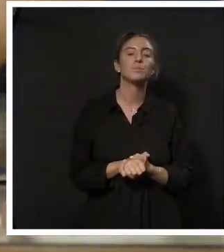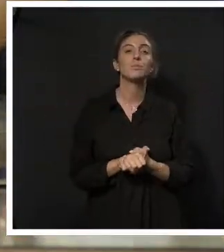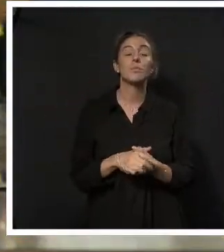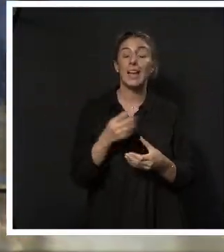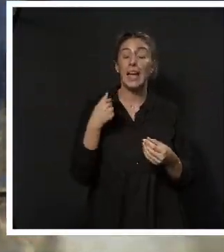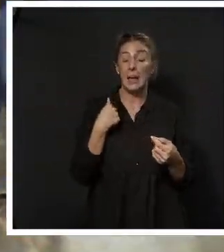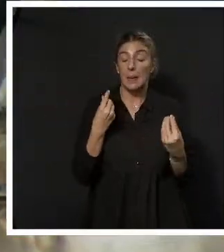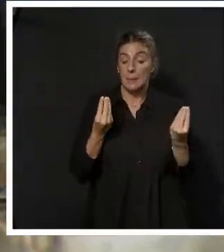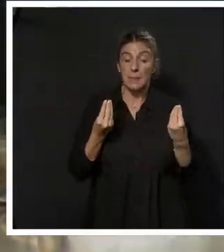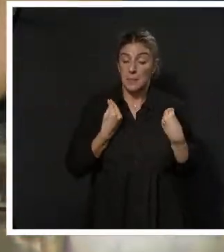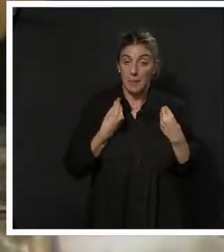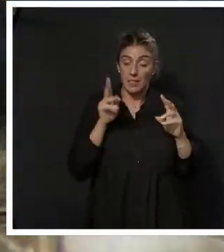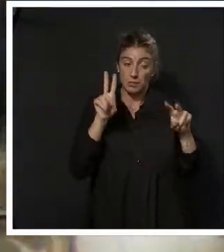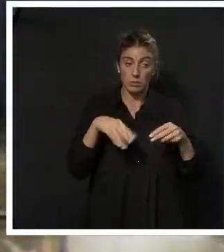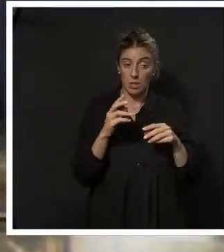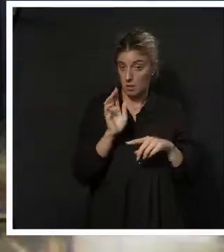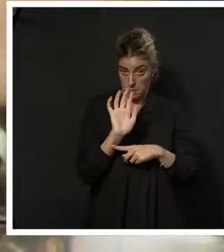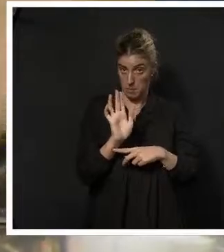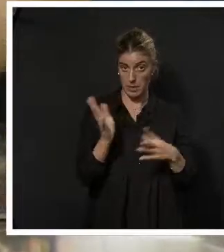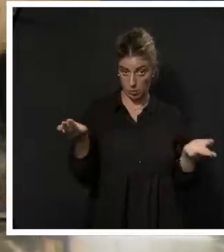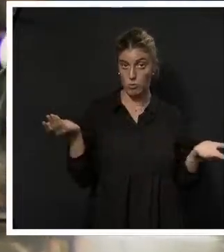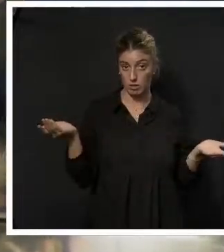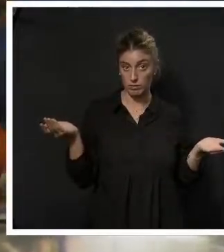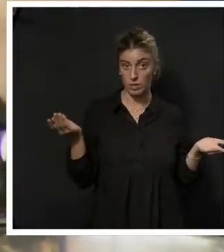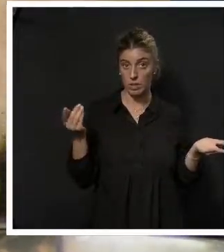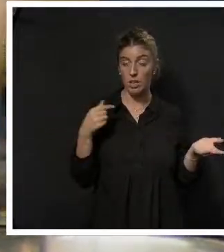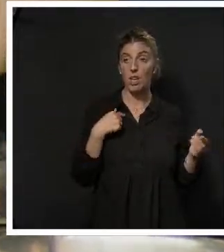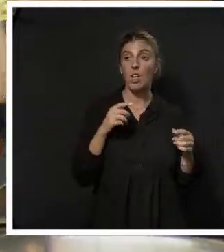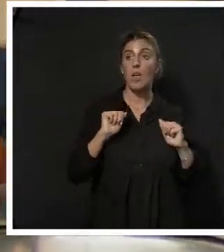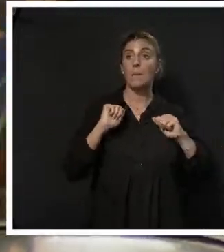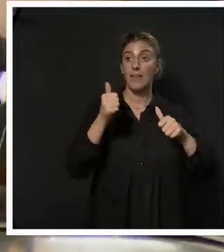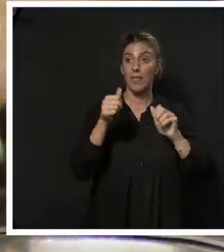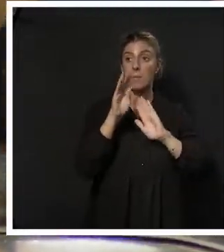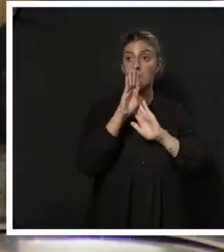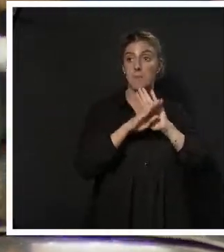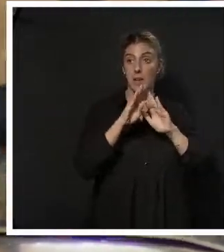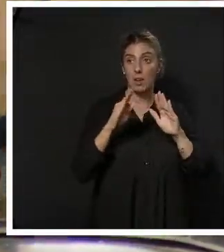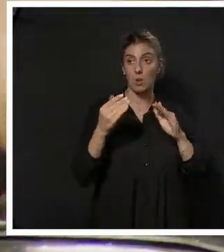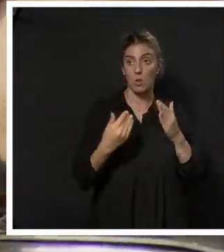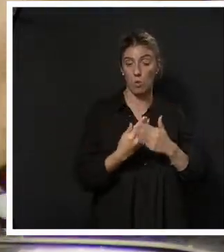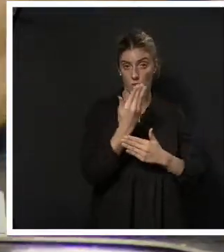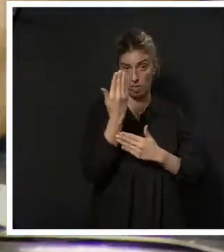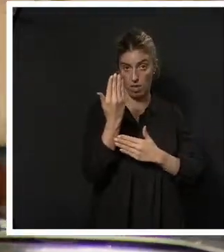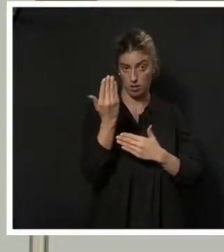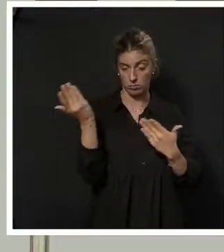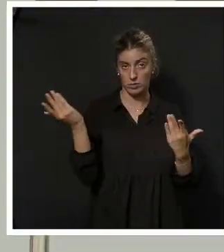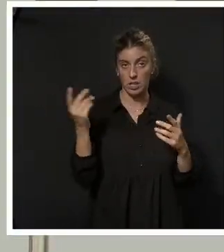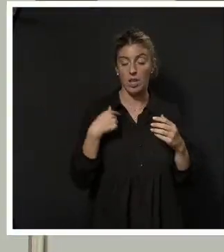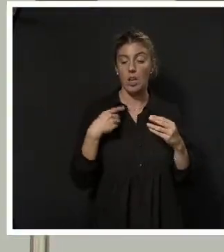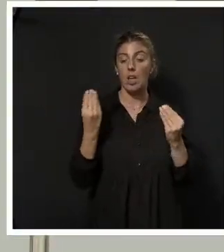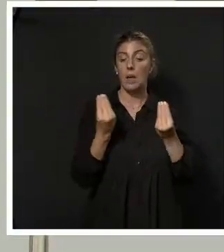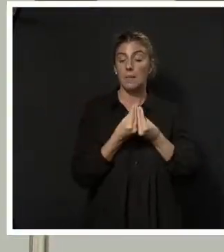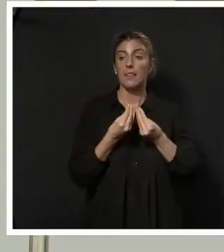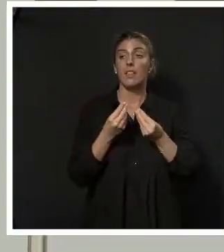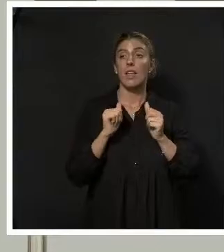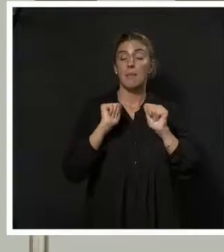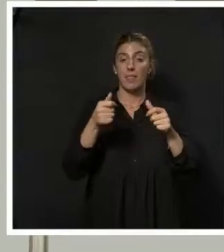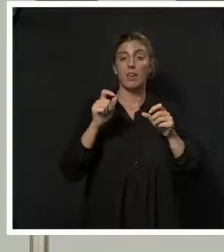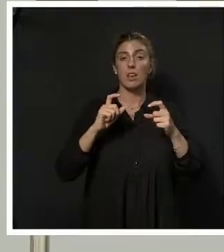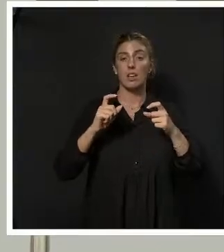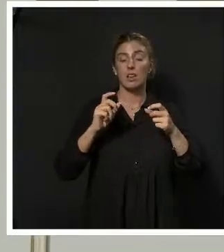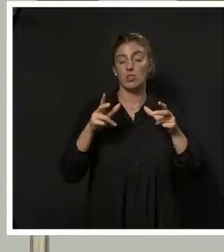un poco de película Como si digo como empecé como en otro día empecé también con un socio y bueno Después de hoy